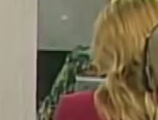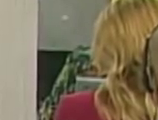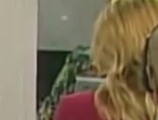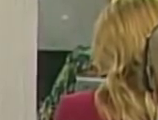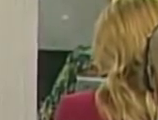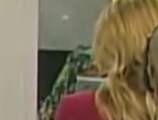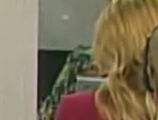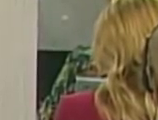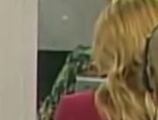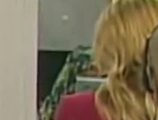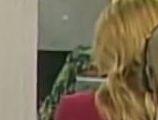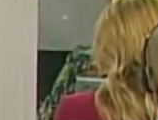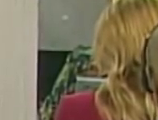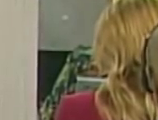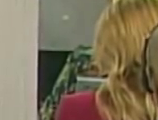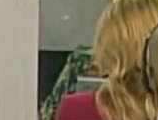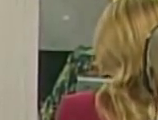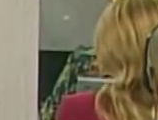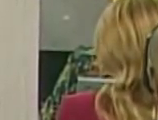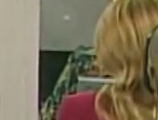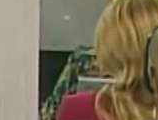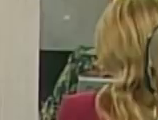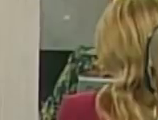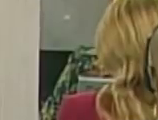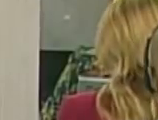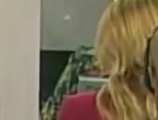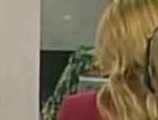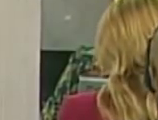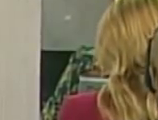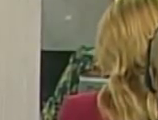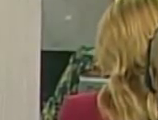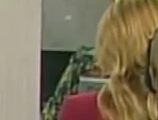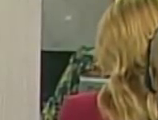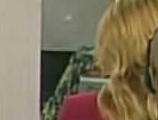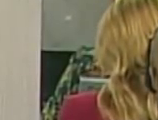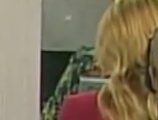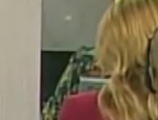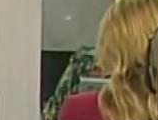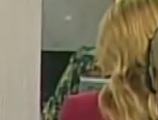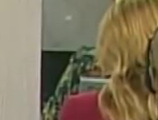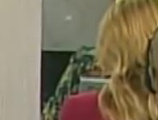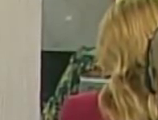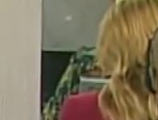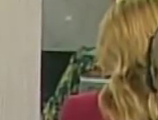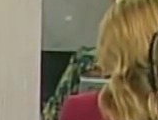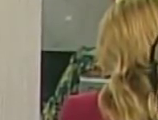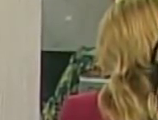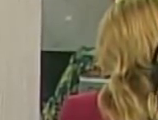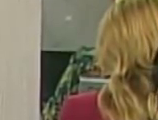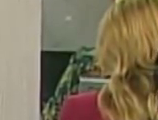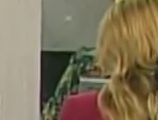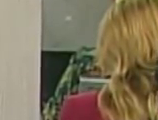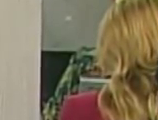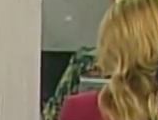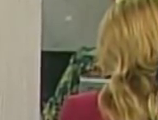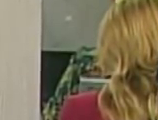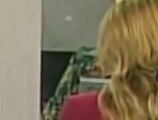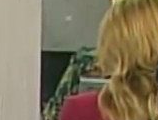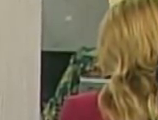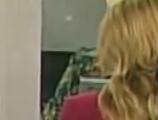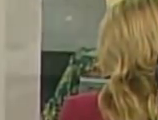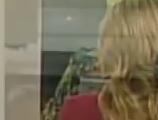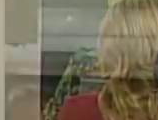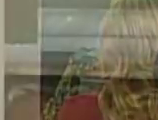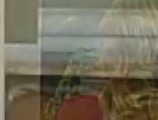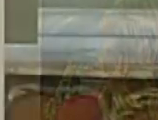del 4 de agosto, el 4 de agosto el señor Maduro ha sufrido un atentado que nosotros ya hemos dado, que ha